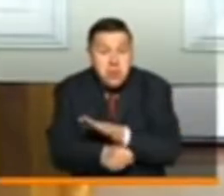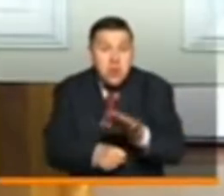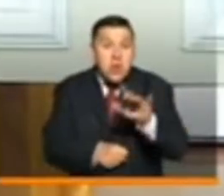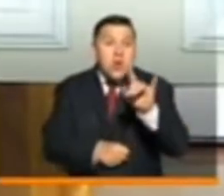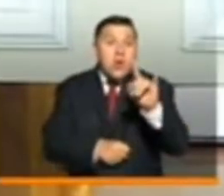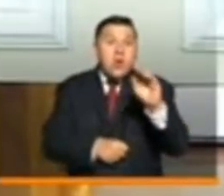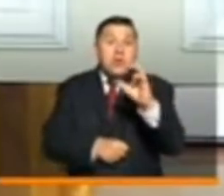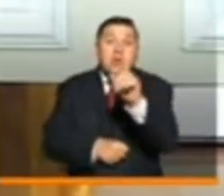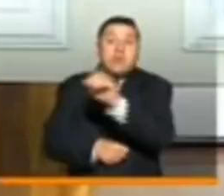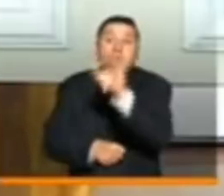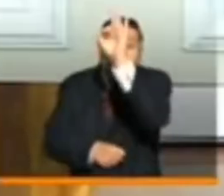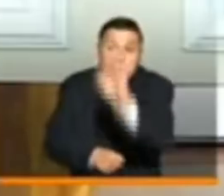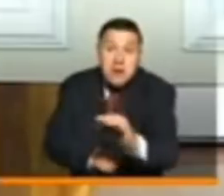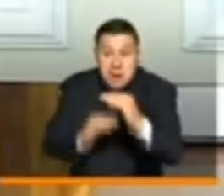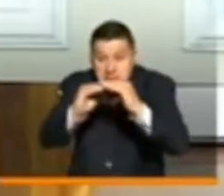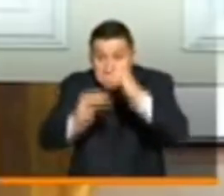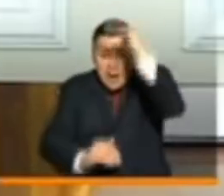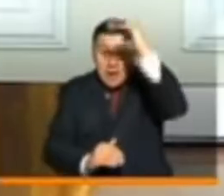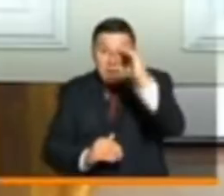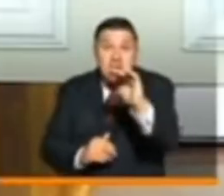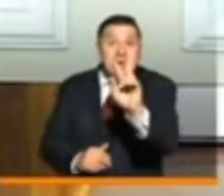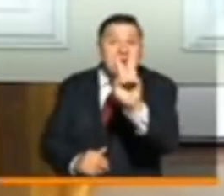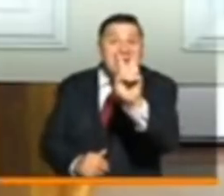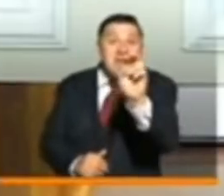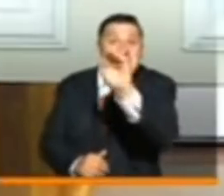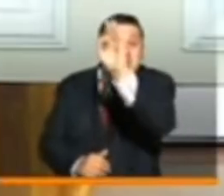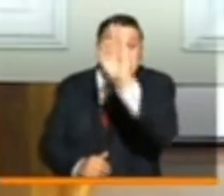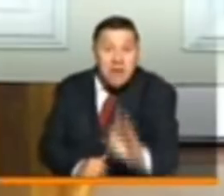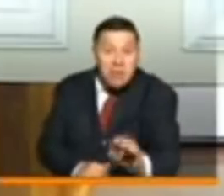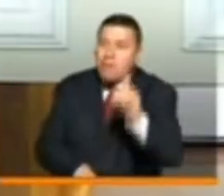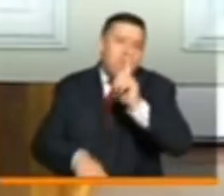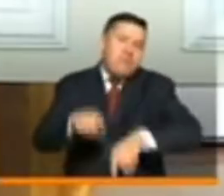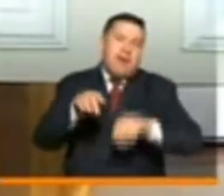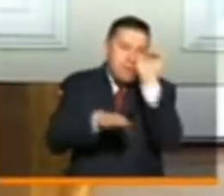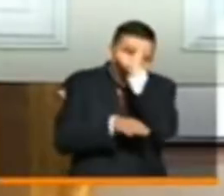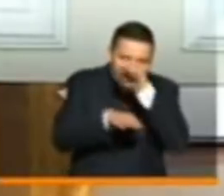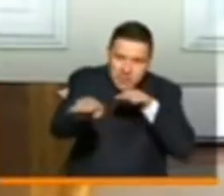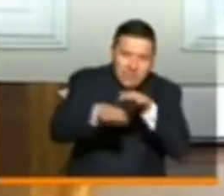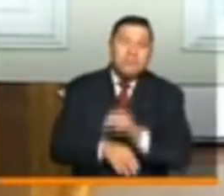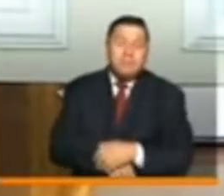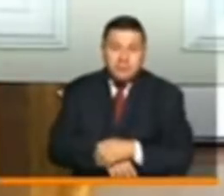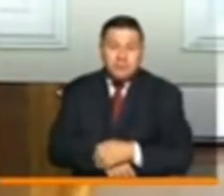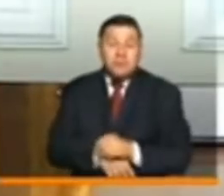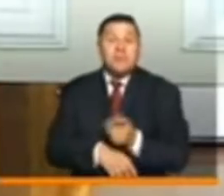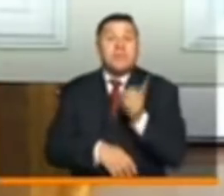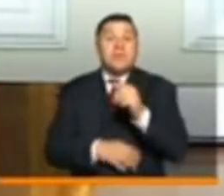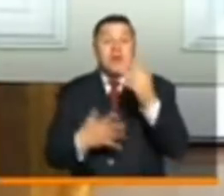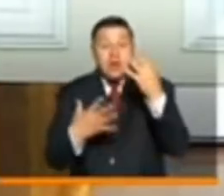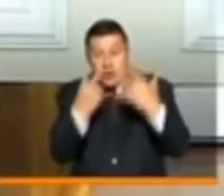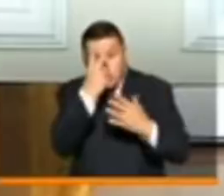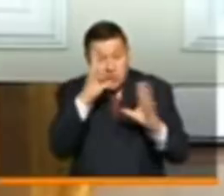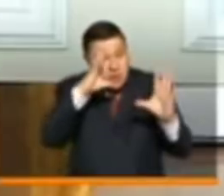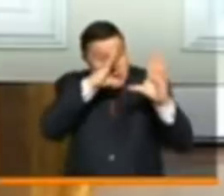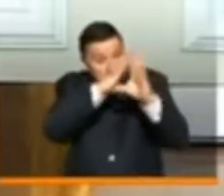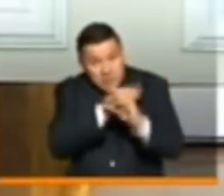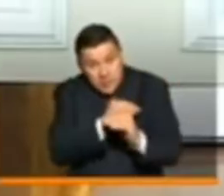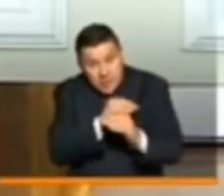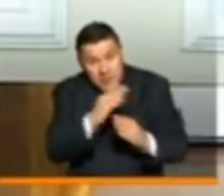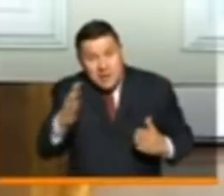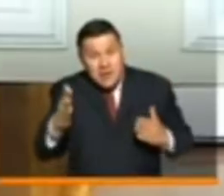de las ucis esté por encima del 70% y de las 12 de la noche